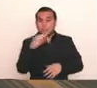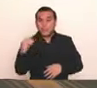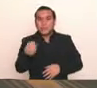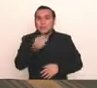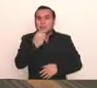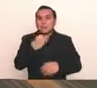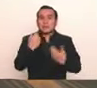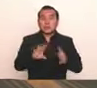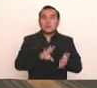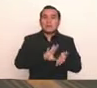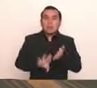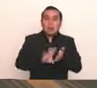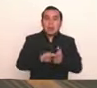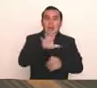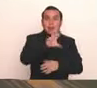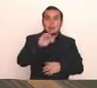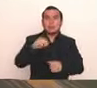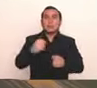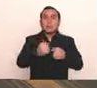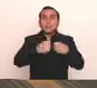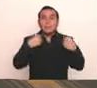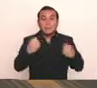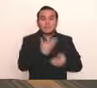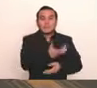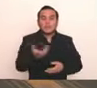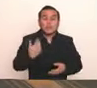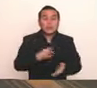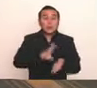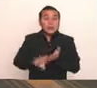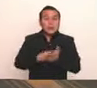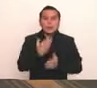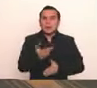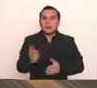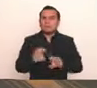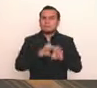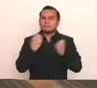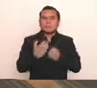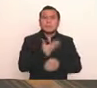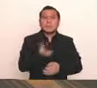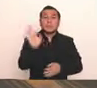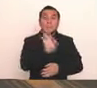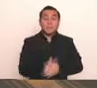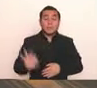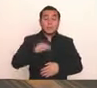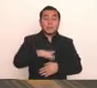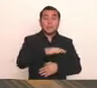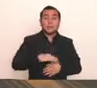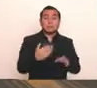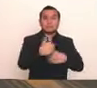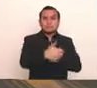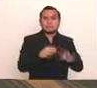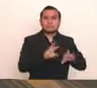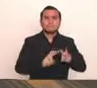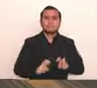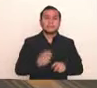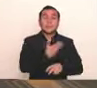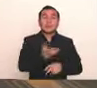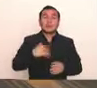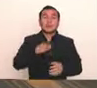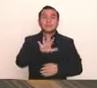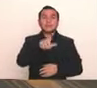han invertido medio millón de dólares en compra de materiales se realizaron mejoras en el centro de cuarentena también se han invertido cerca de